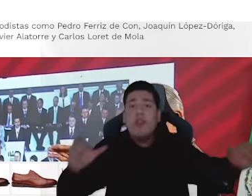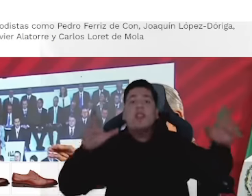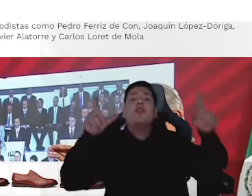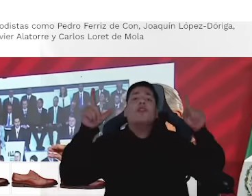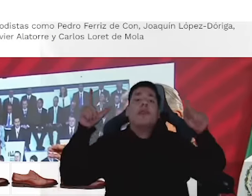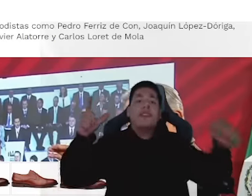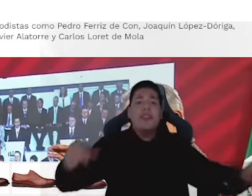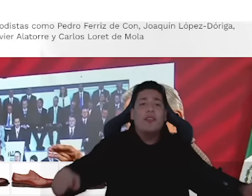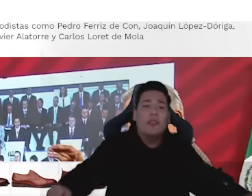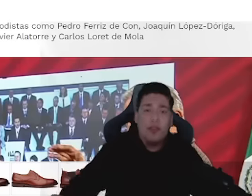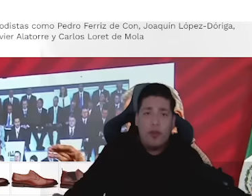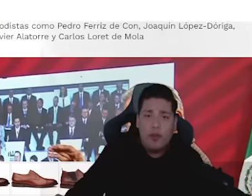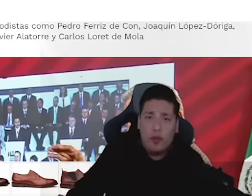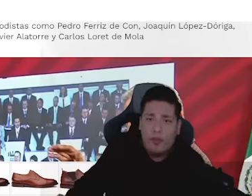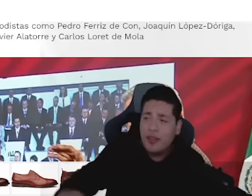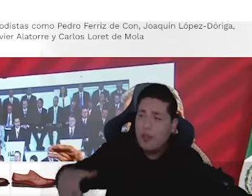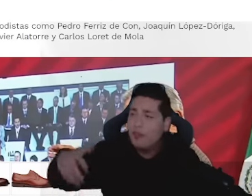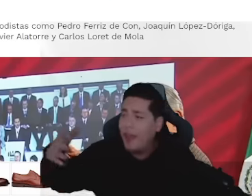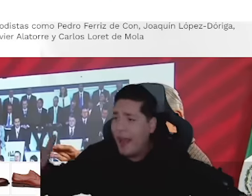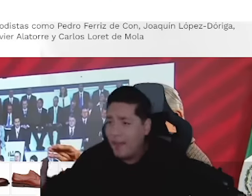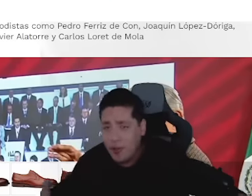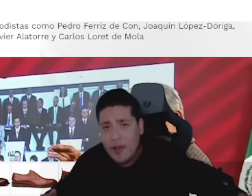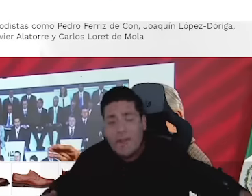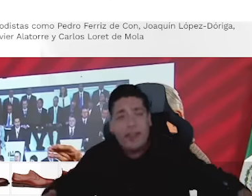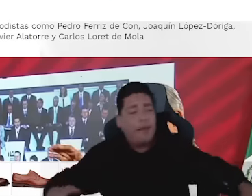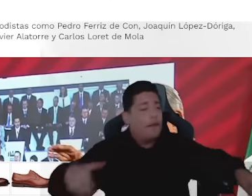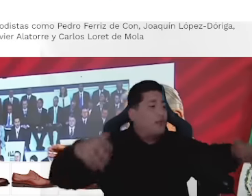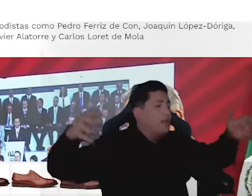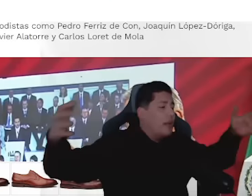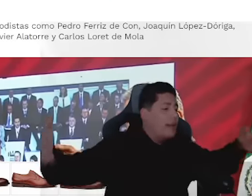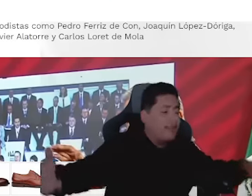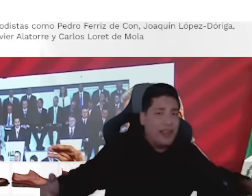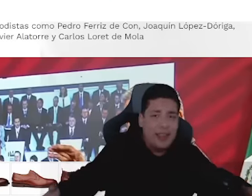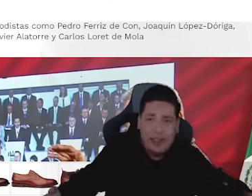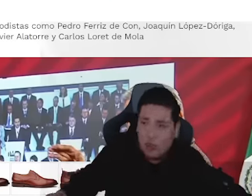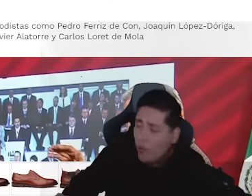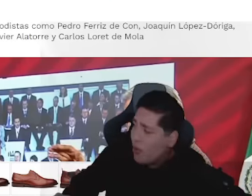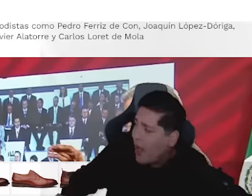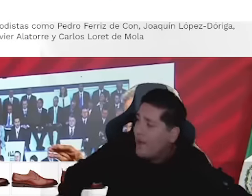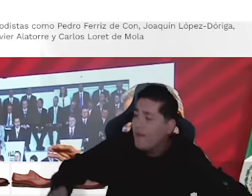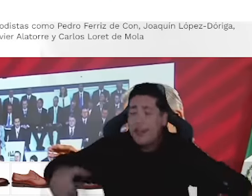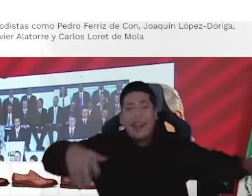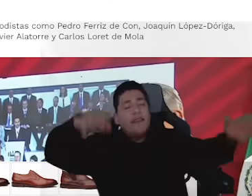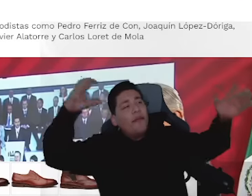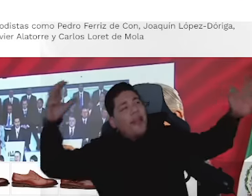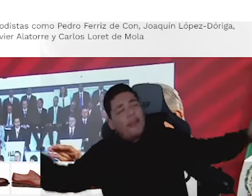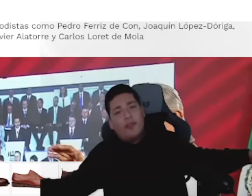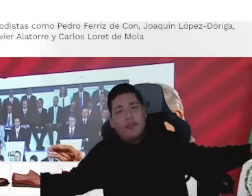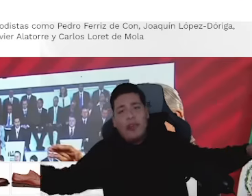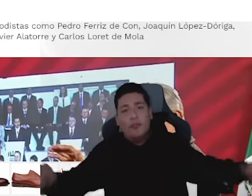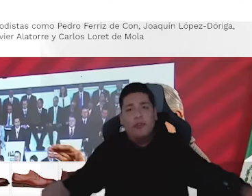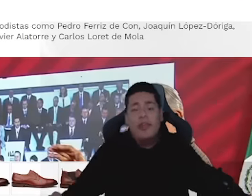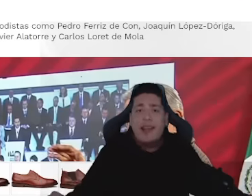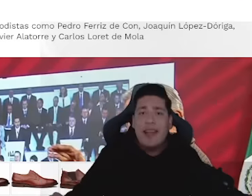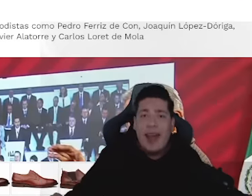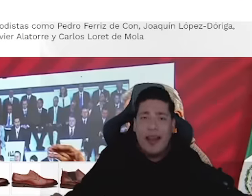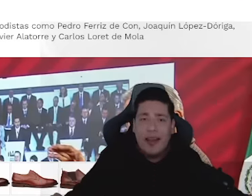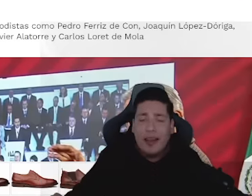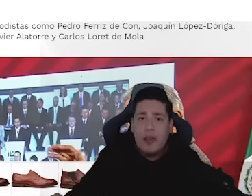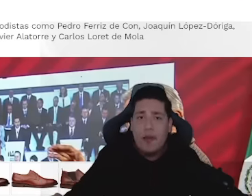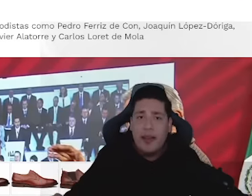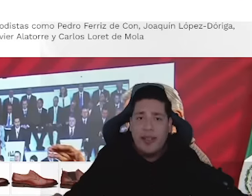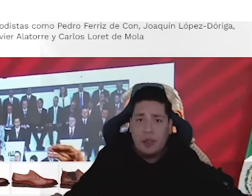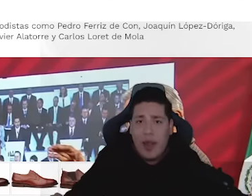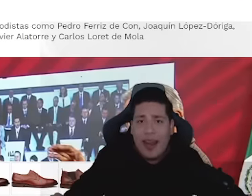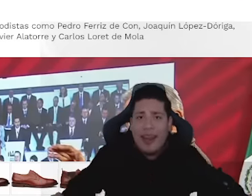todos estos mezquinos que hoy Los vemos denunciando de que presuntamente censura de que en México estamos ya